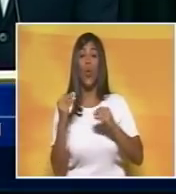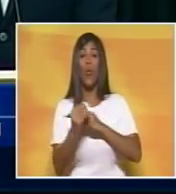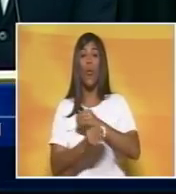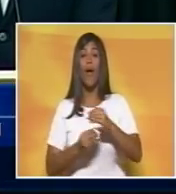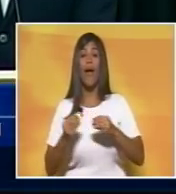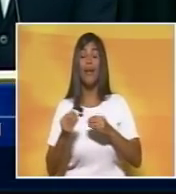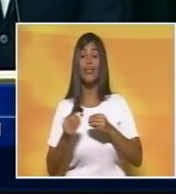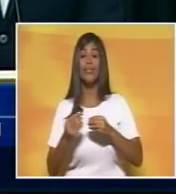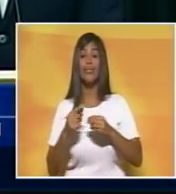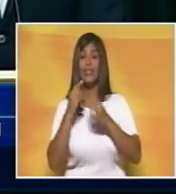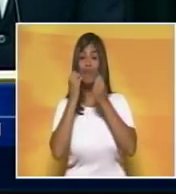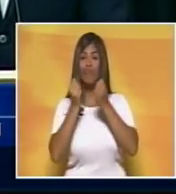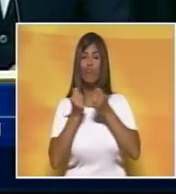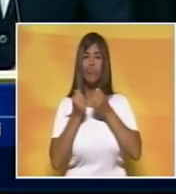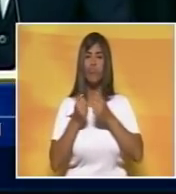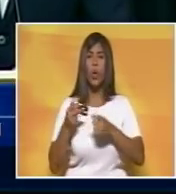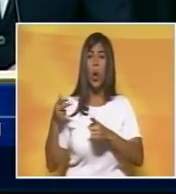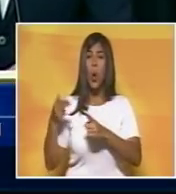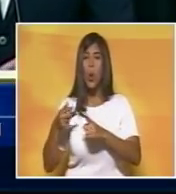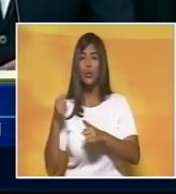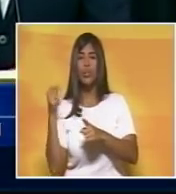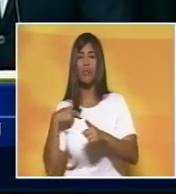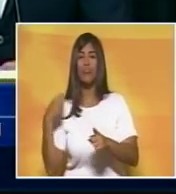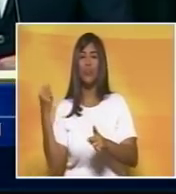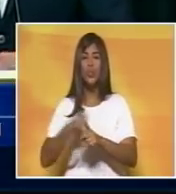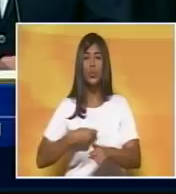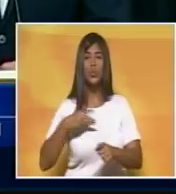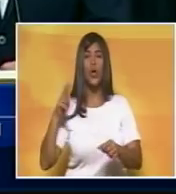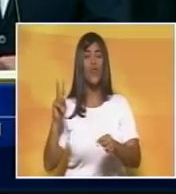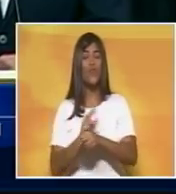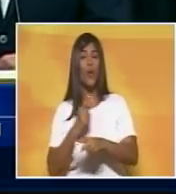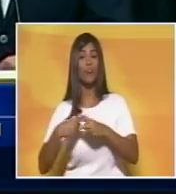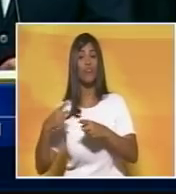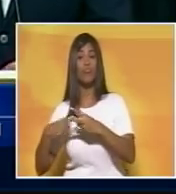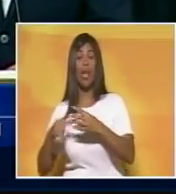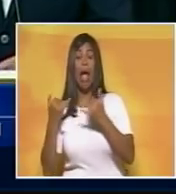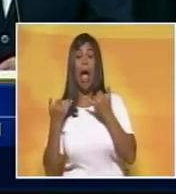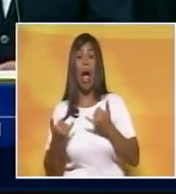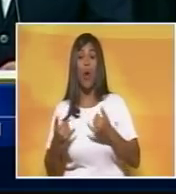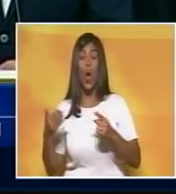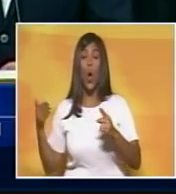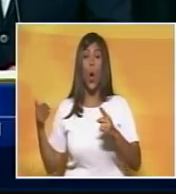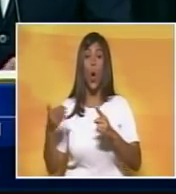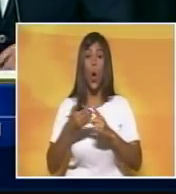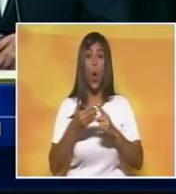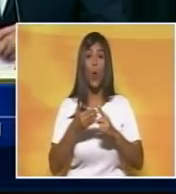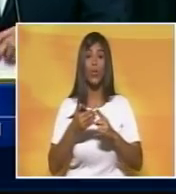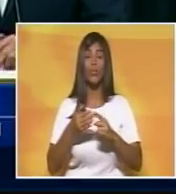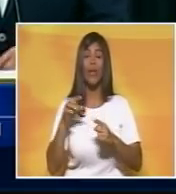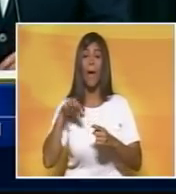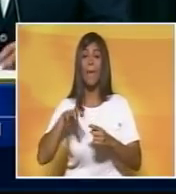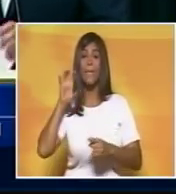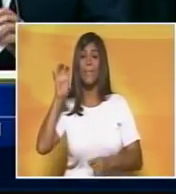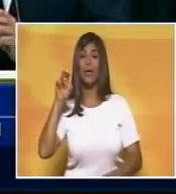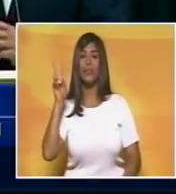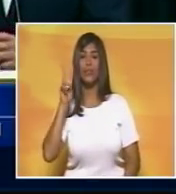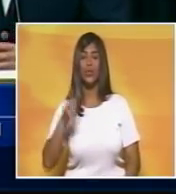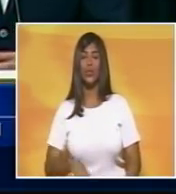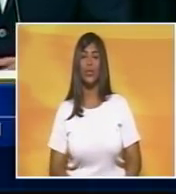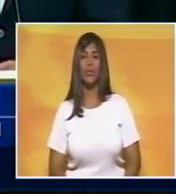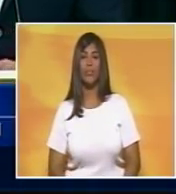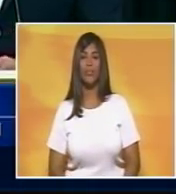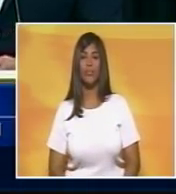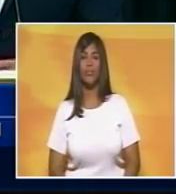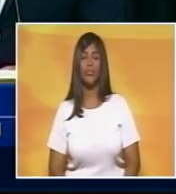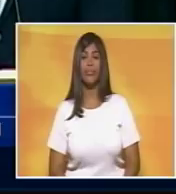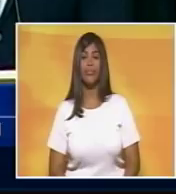acciones terroristas que se realizaron contra y se le siguen realizando contra la patria venezolana. Es